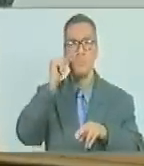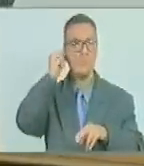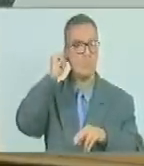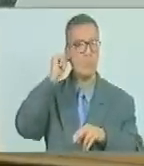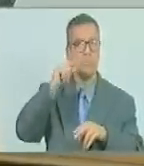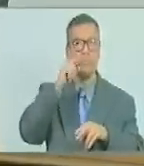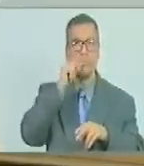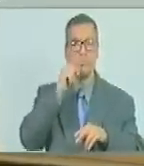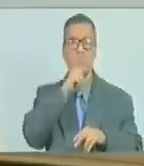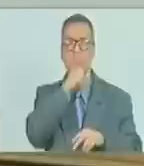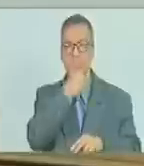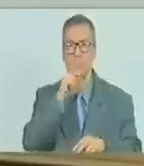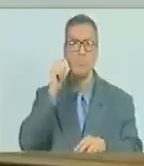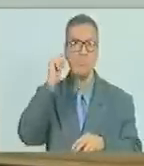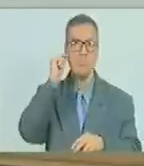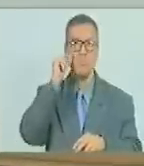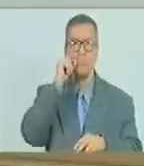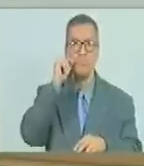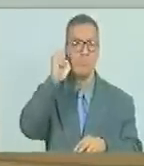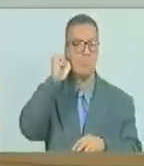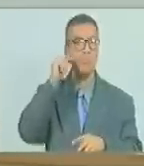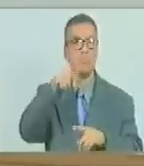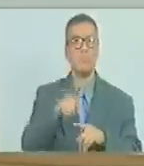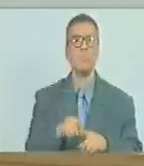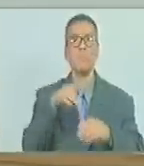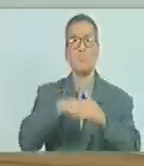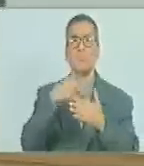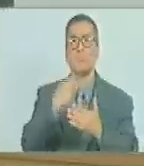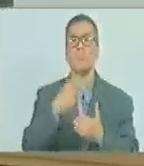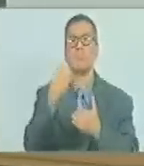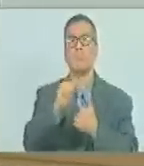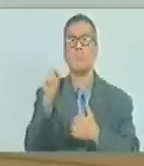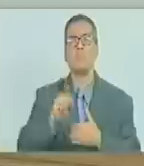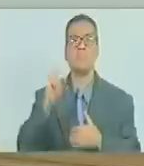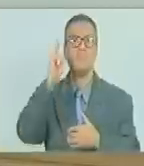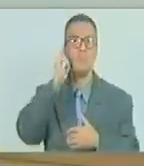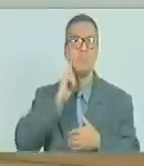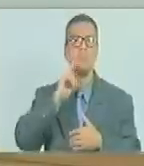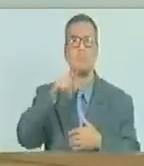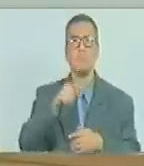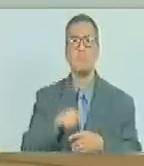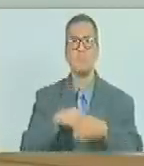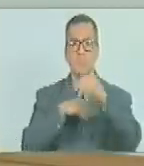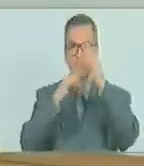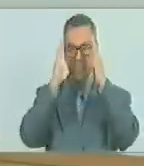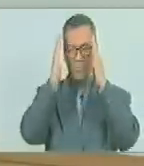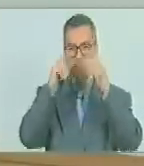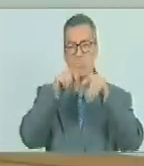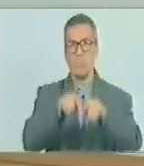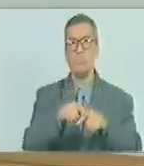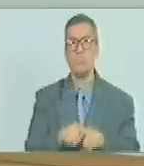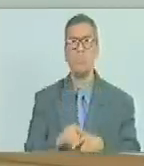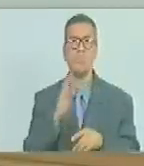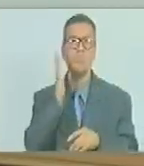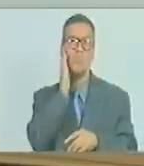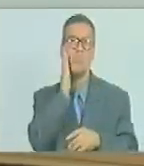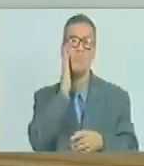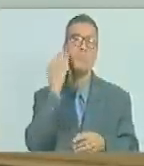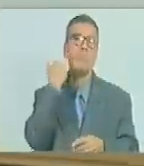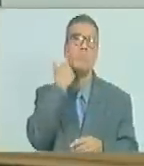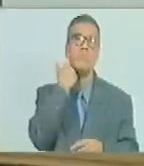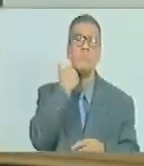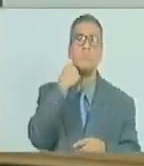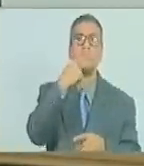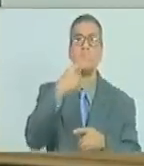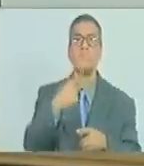niños, adultos y adultas que dentro del programa Simón Bolívar eran atendidos por enfermedades